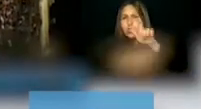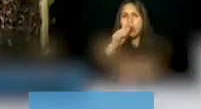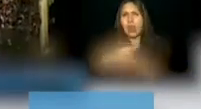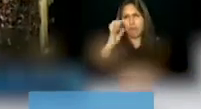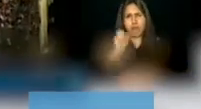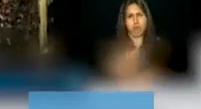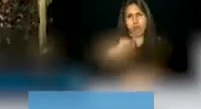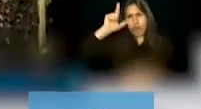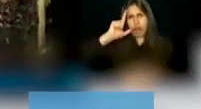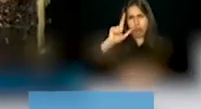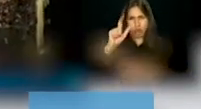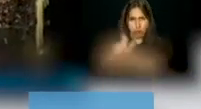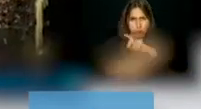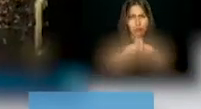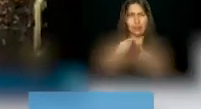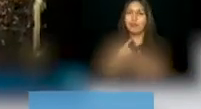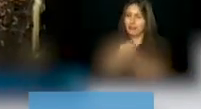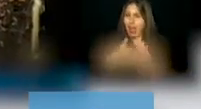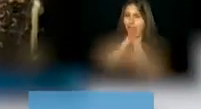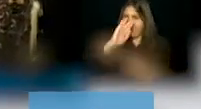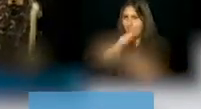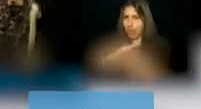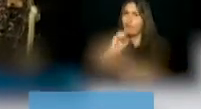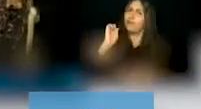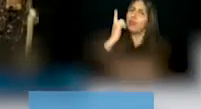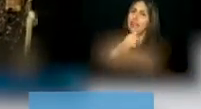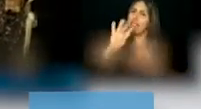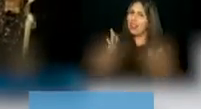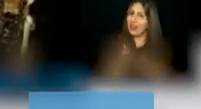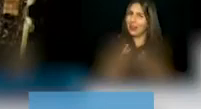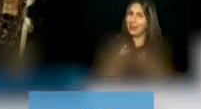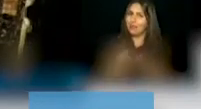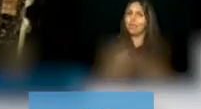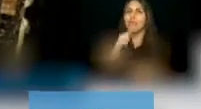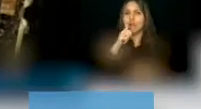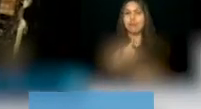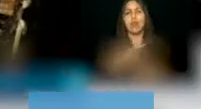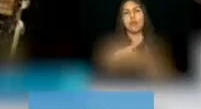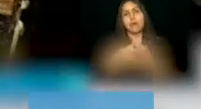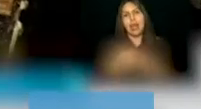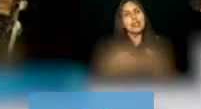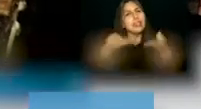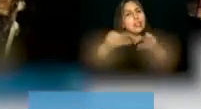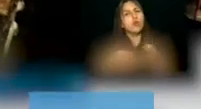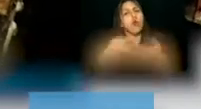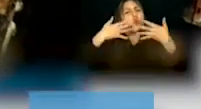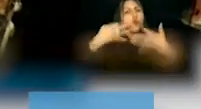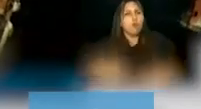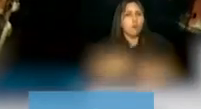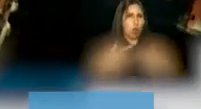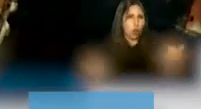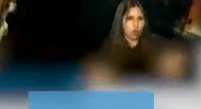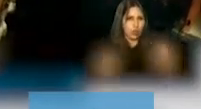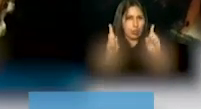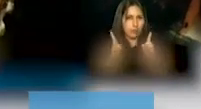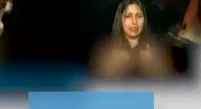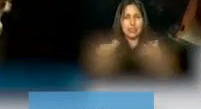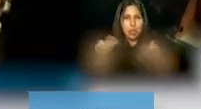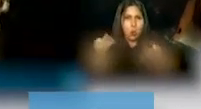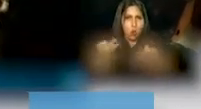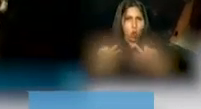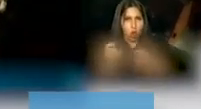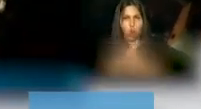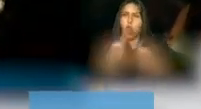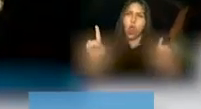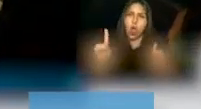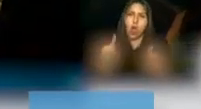una contradicción. Sí. Sueño lo puede decir quien trae algo totalmente novedoso, una utopía. Pero este ya es el